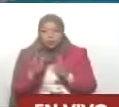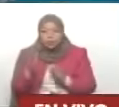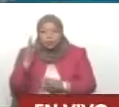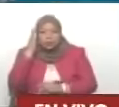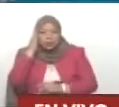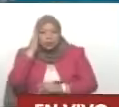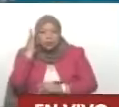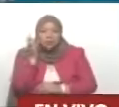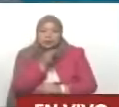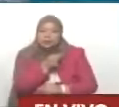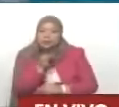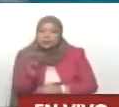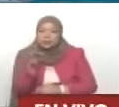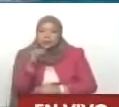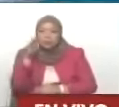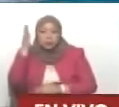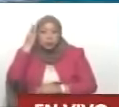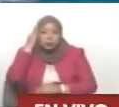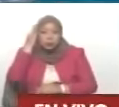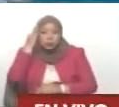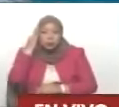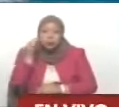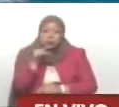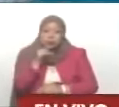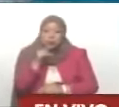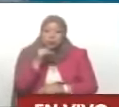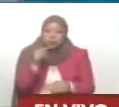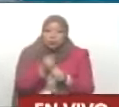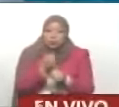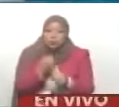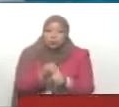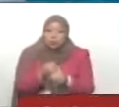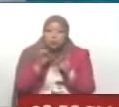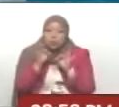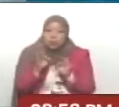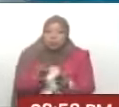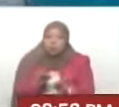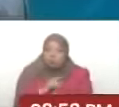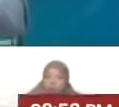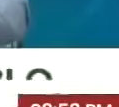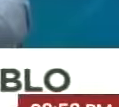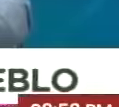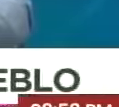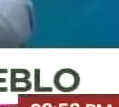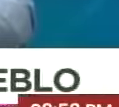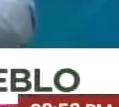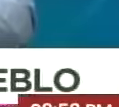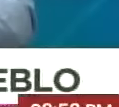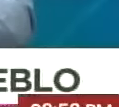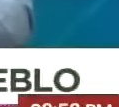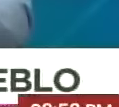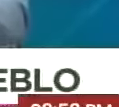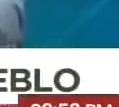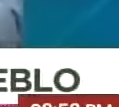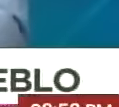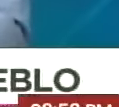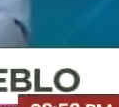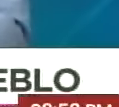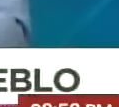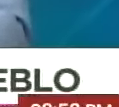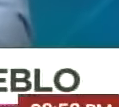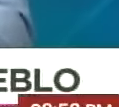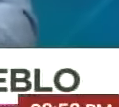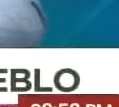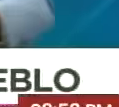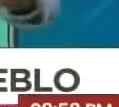todo. ¿Ah? Y si hay un pueblo educado, formado, con esta conciencia, como tiene